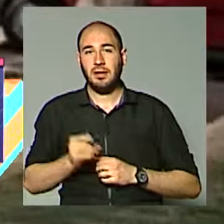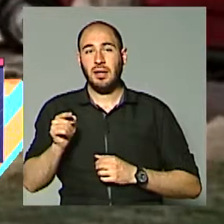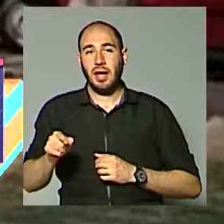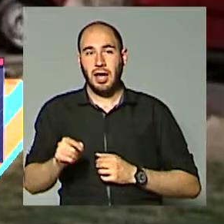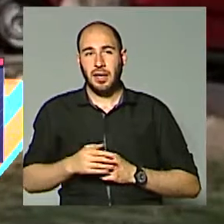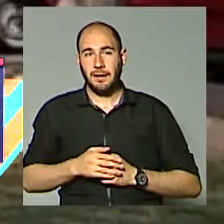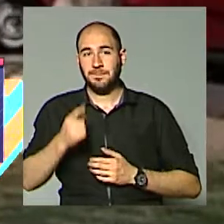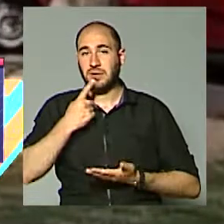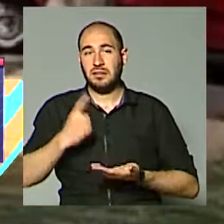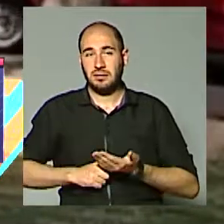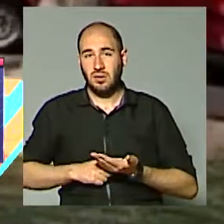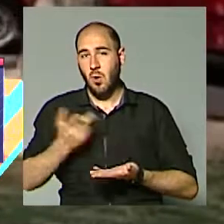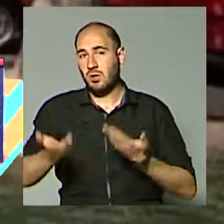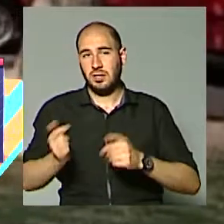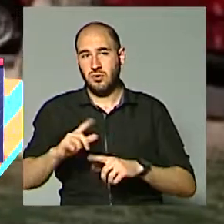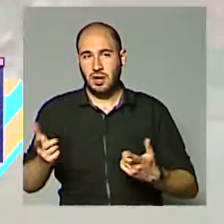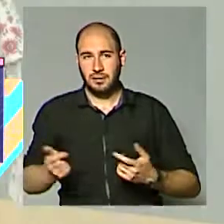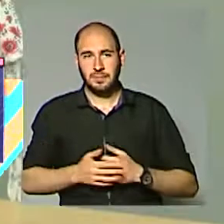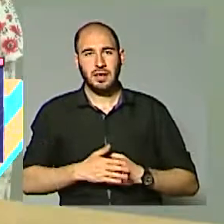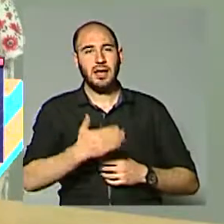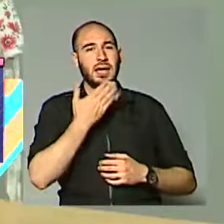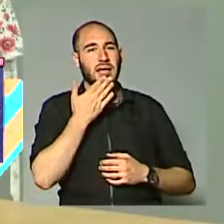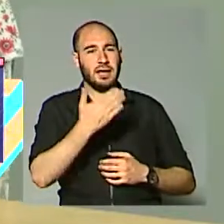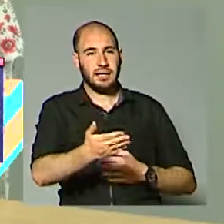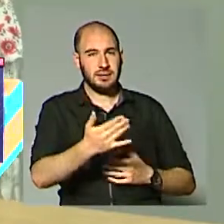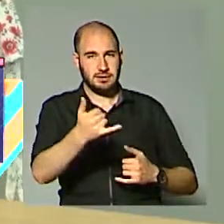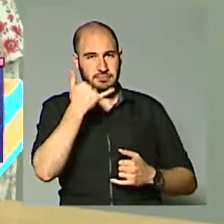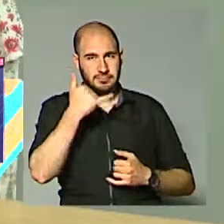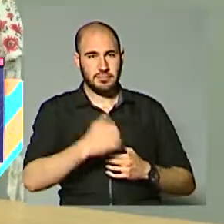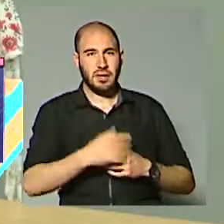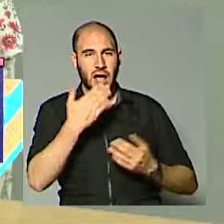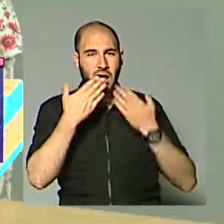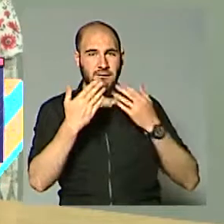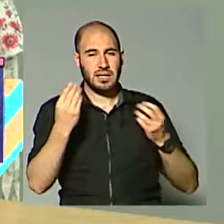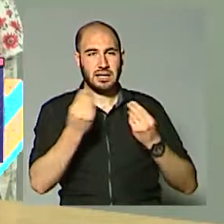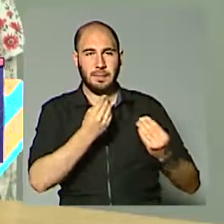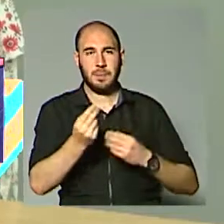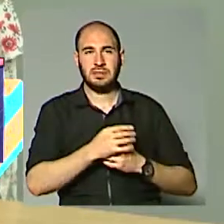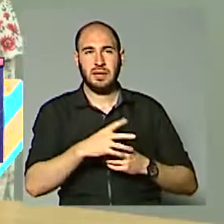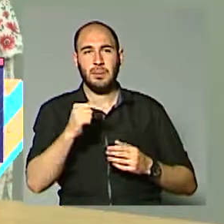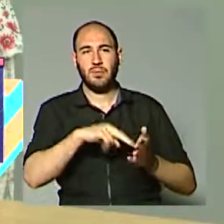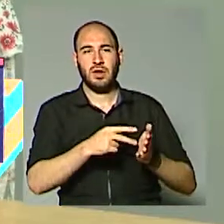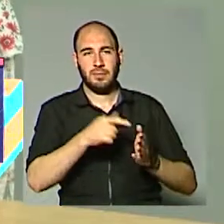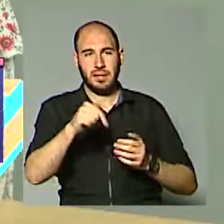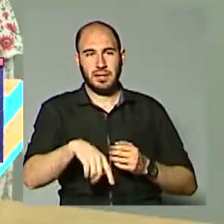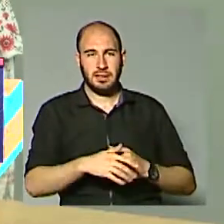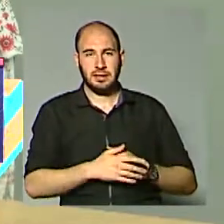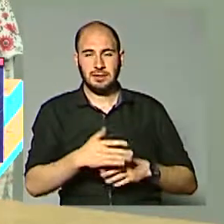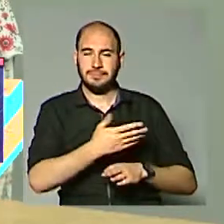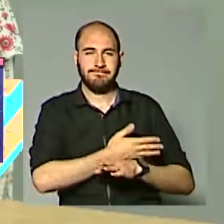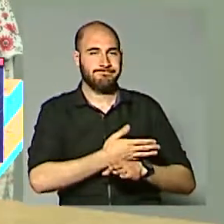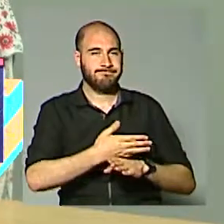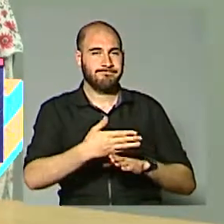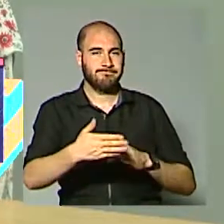tenemos sentencias que son injustas. Silvina, muchísimas gracias por estos minutos para poder hablar de lo que está sucediendo con este tema que